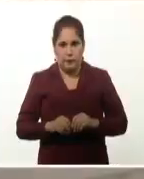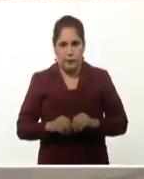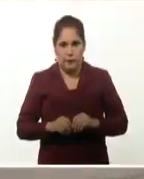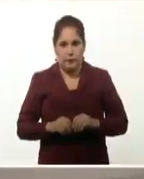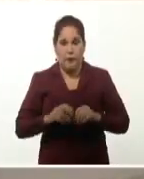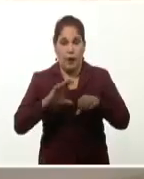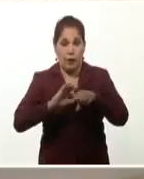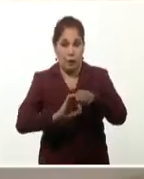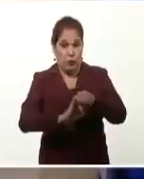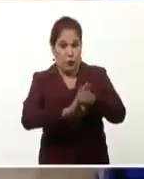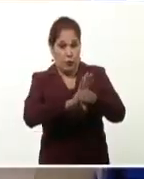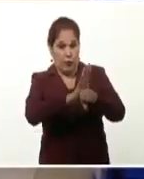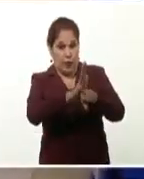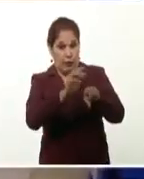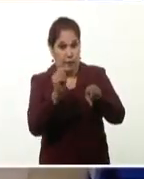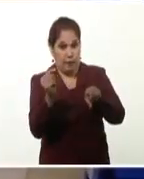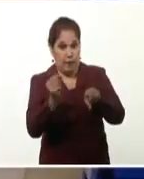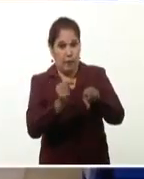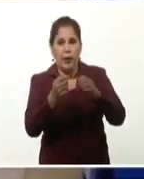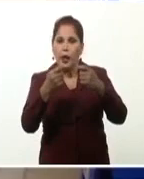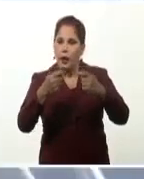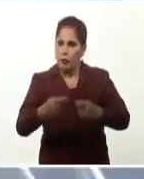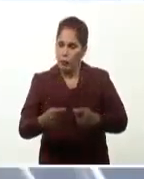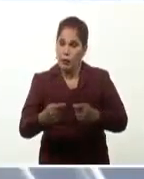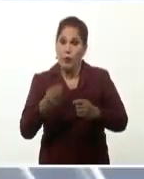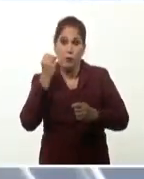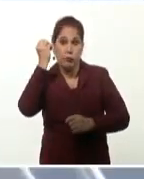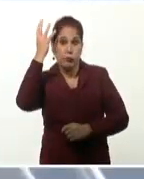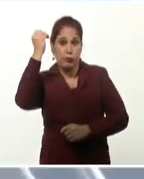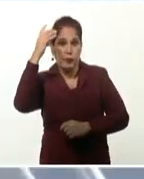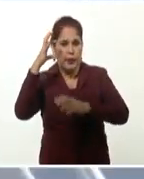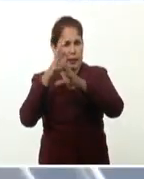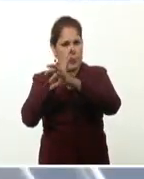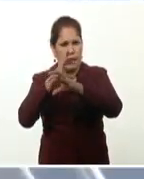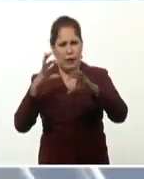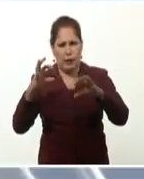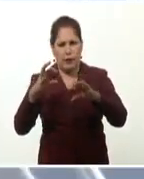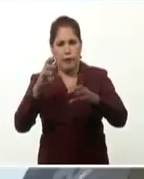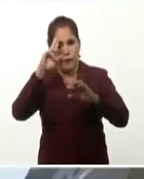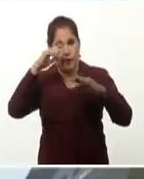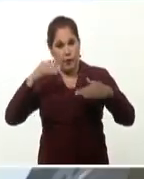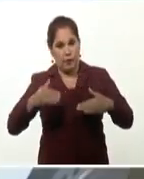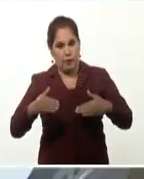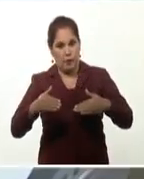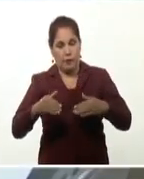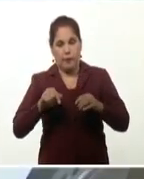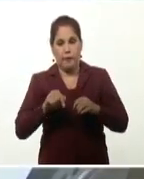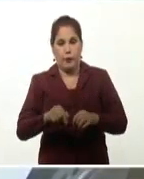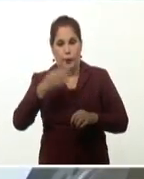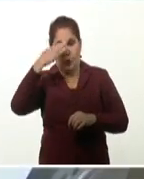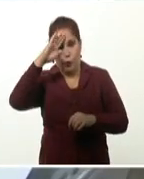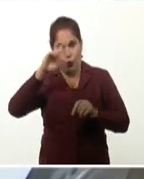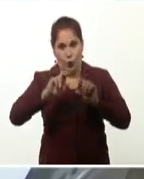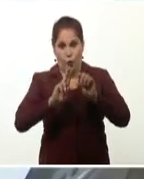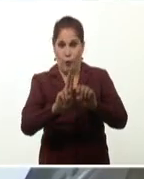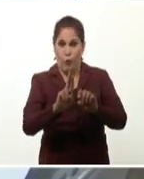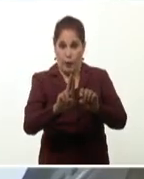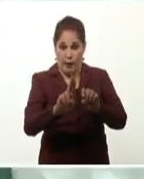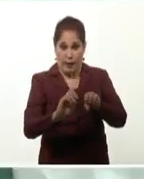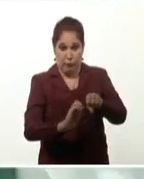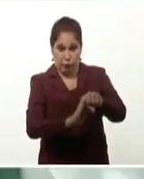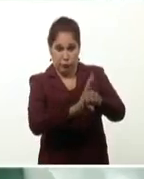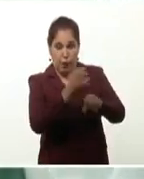La pandemia de la COVID-19 ha impuesto desafíos para la ciencia y el sistema de salud en Cuba. Ante la emergencia sanitaria,